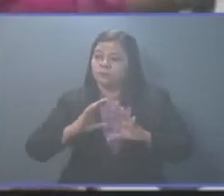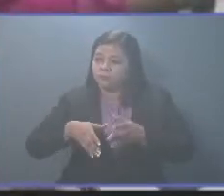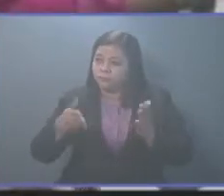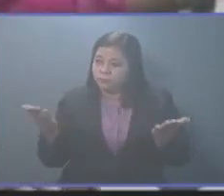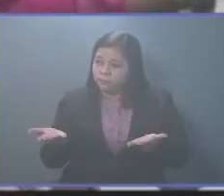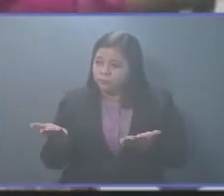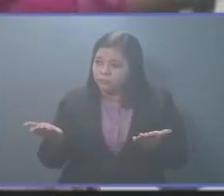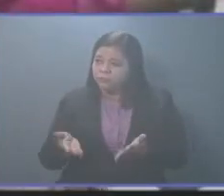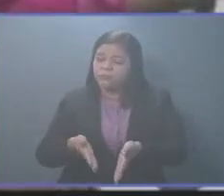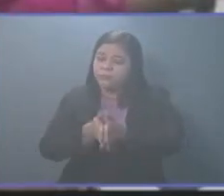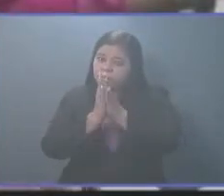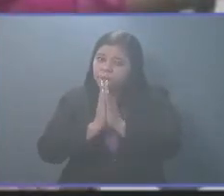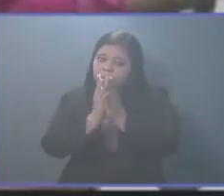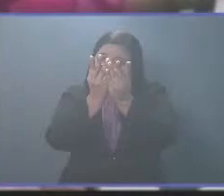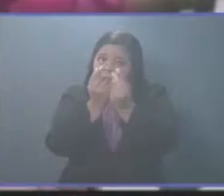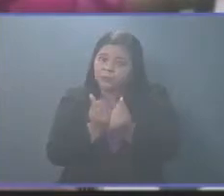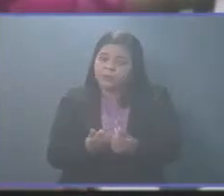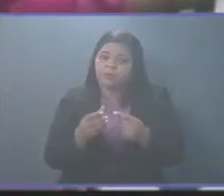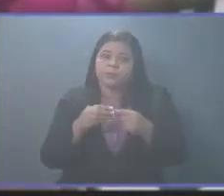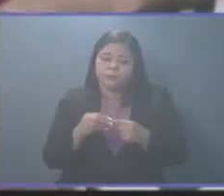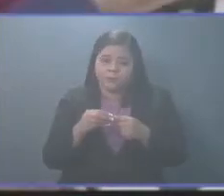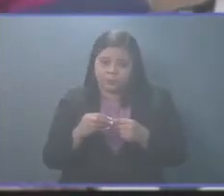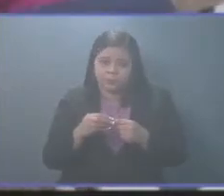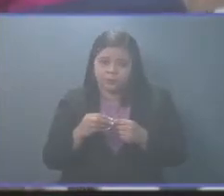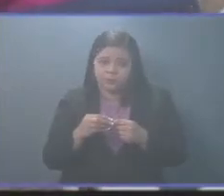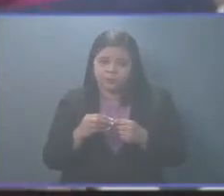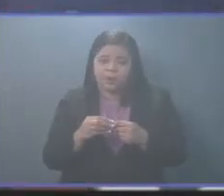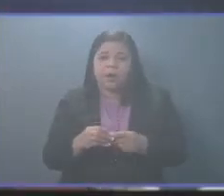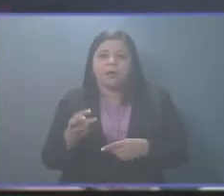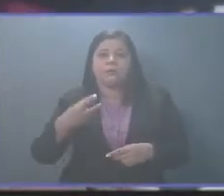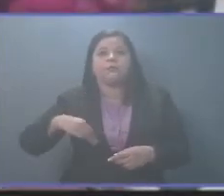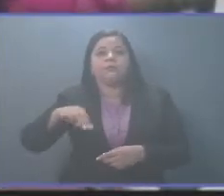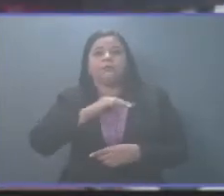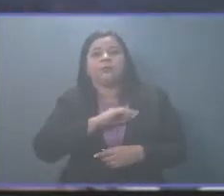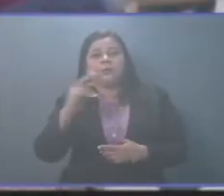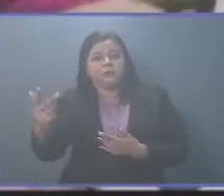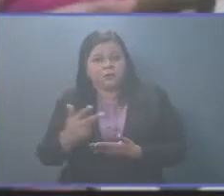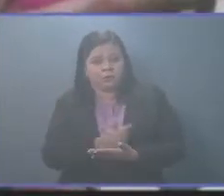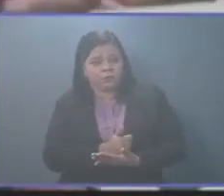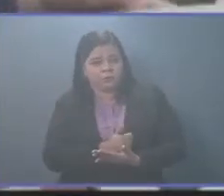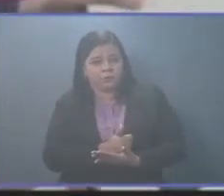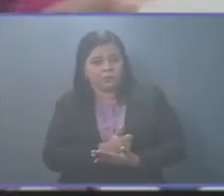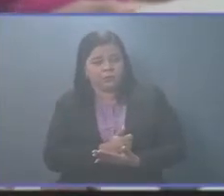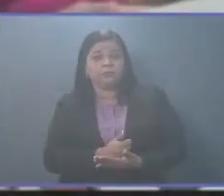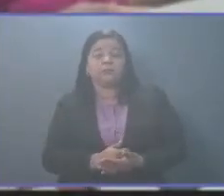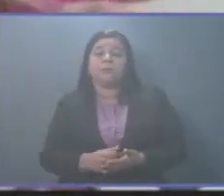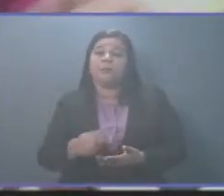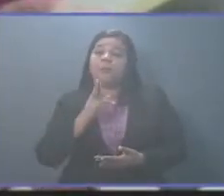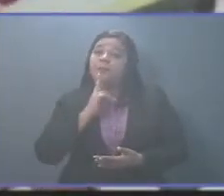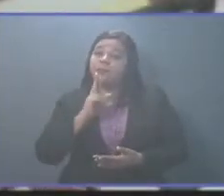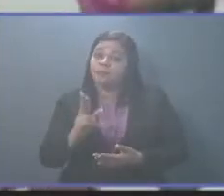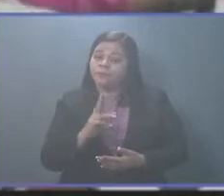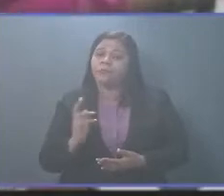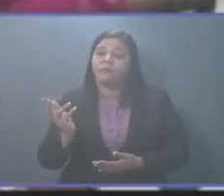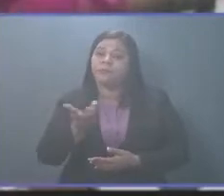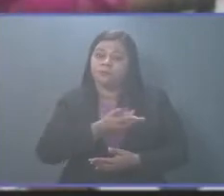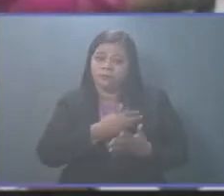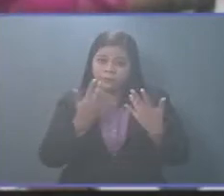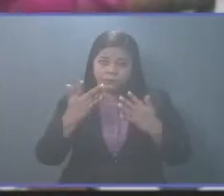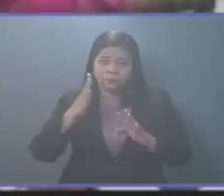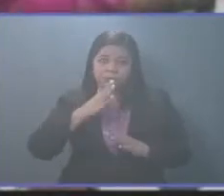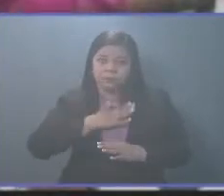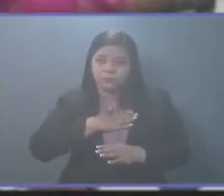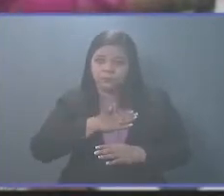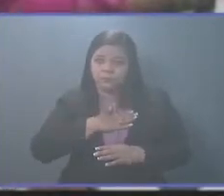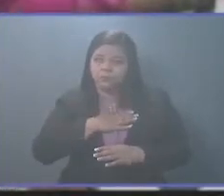solicitud del presupuesto extraordinario al Ministerio de Hacienda. Y la respuesta que obtuvimos, y por eso la colocamos